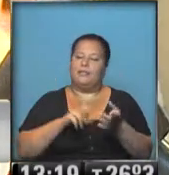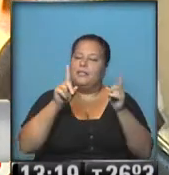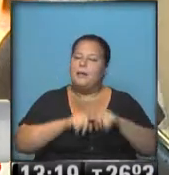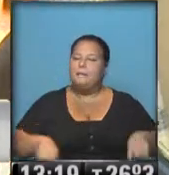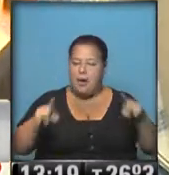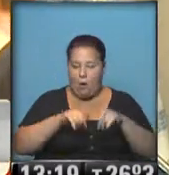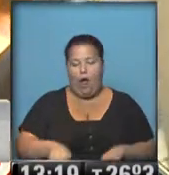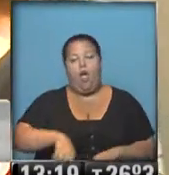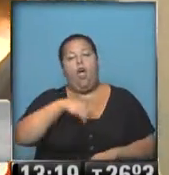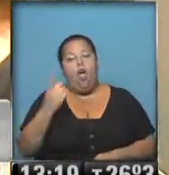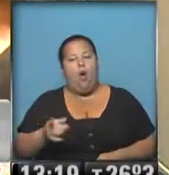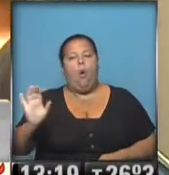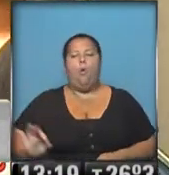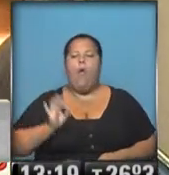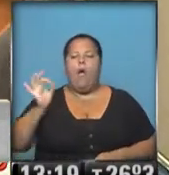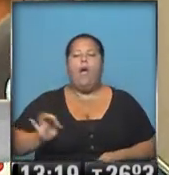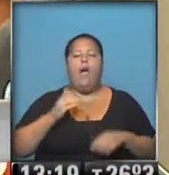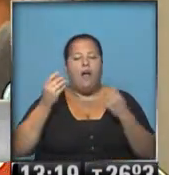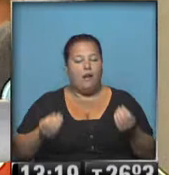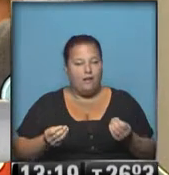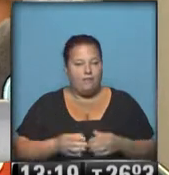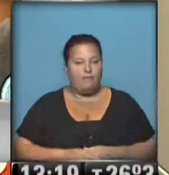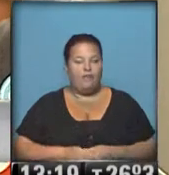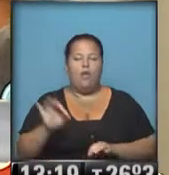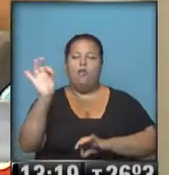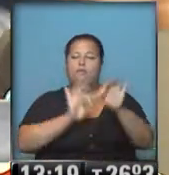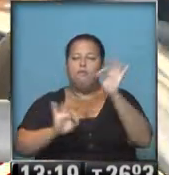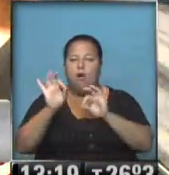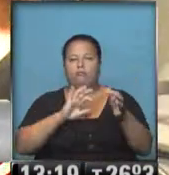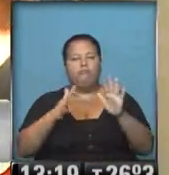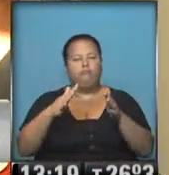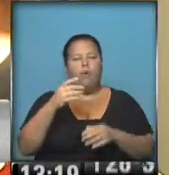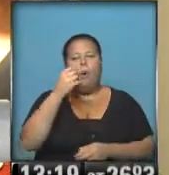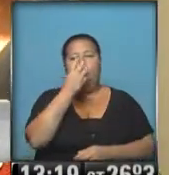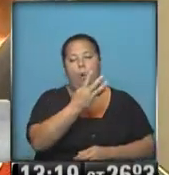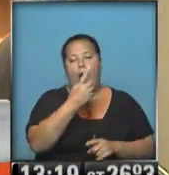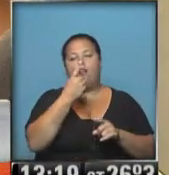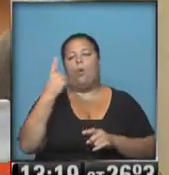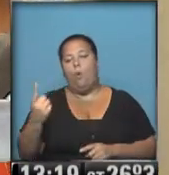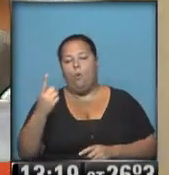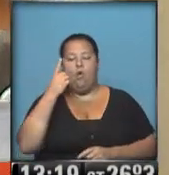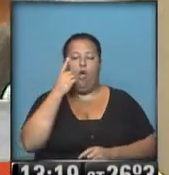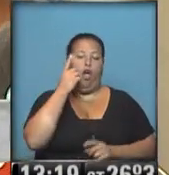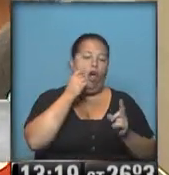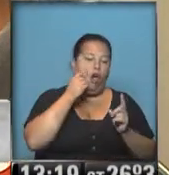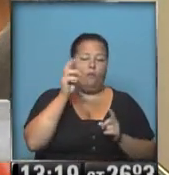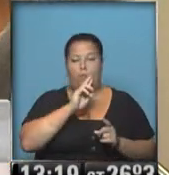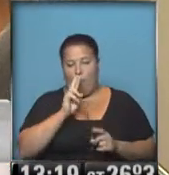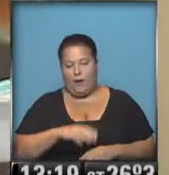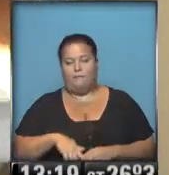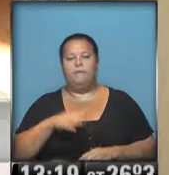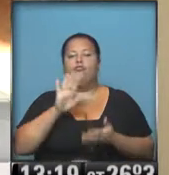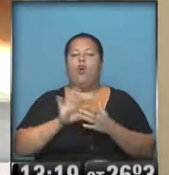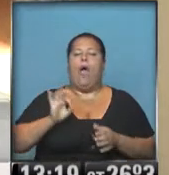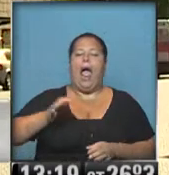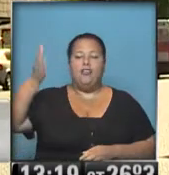y lo otro que se repite todos los años es que el porcentaje más o menos 4-1 de mujeres y hombres. En relación al